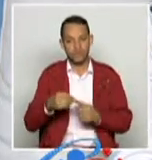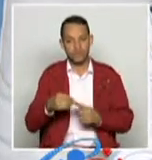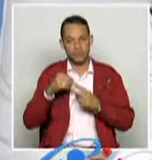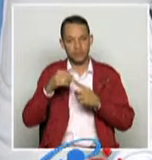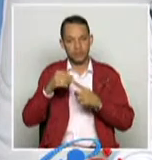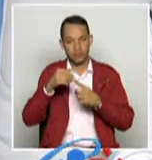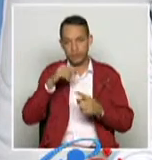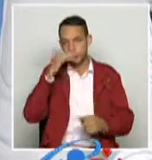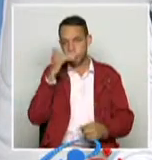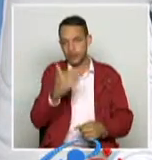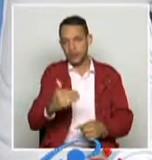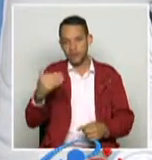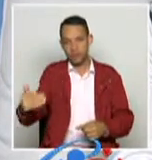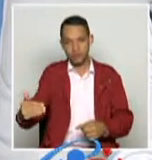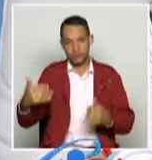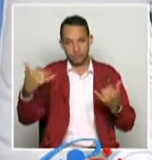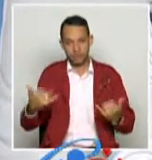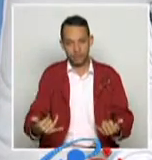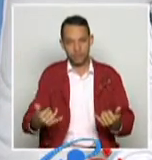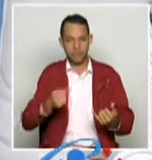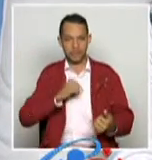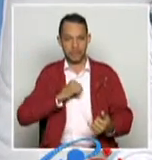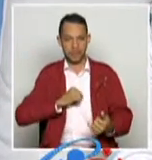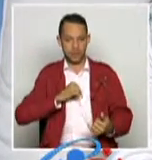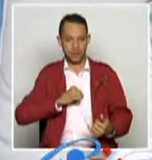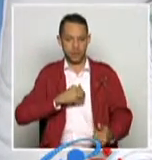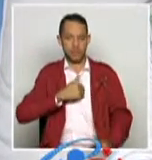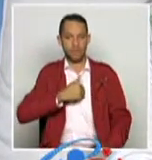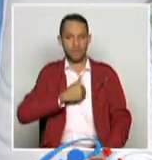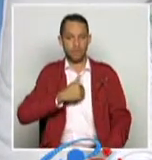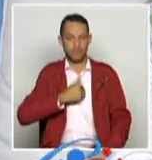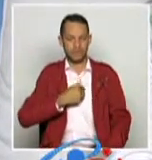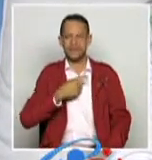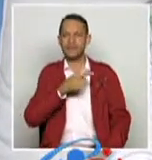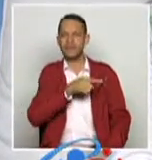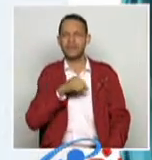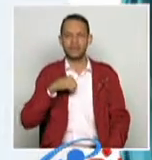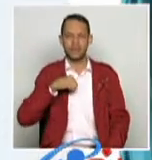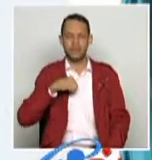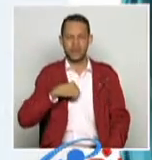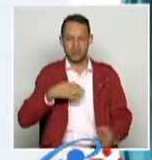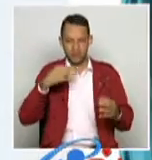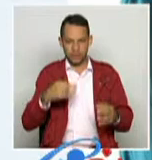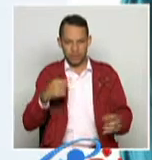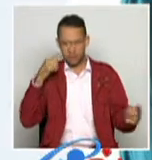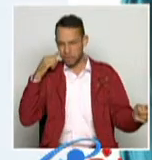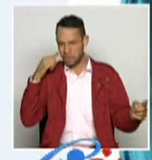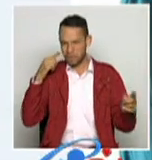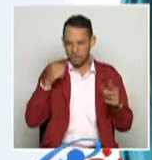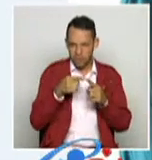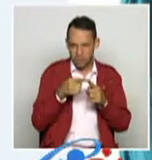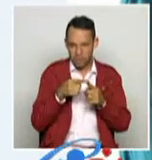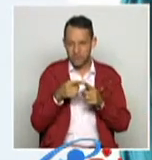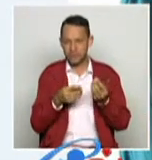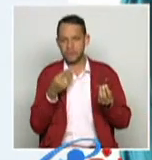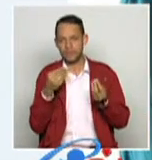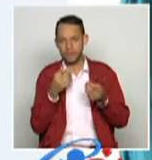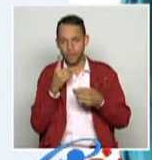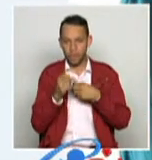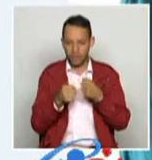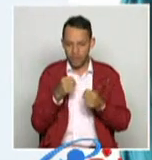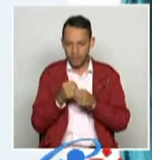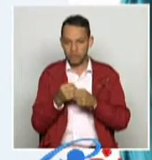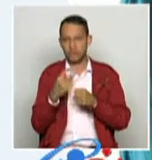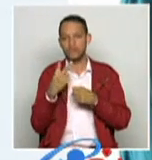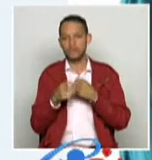niños colombianos enfermos del corazón para cirugía cardiovascular tiene una misión con Pequeño Corazón cada año. Es